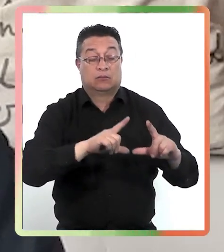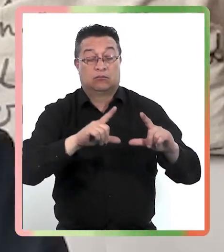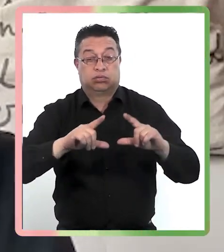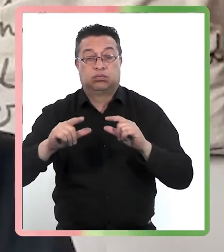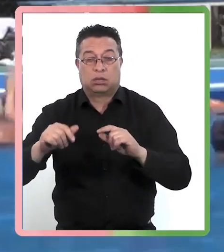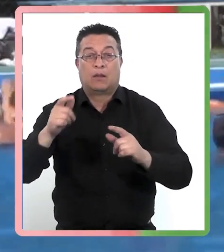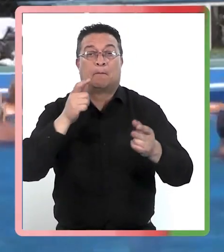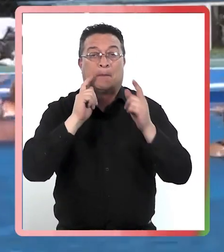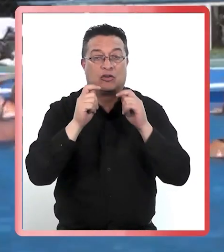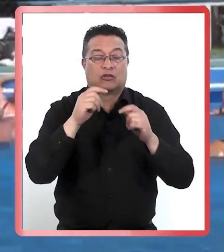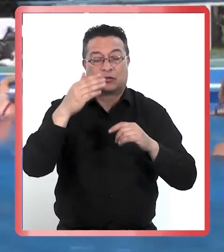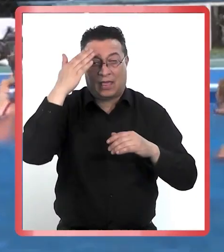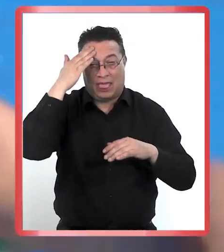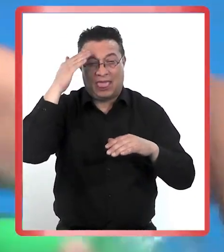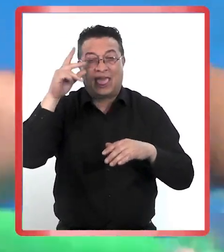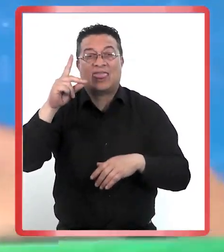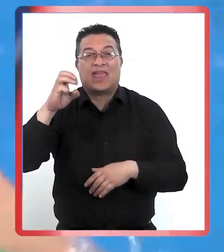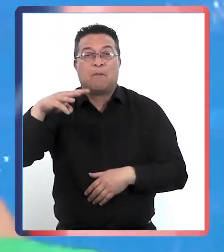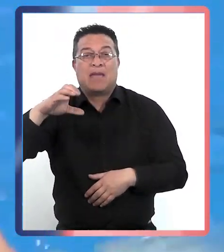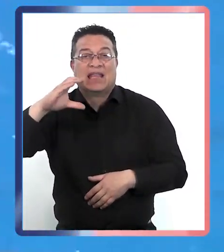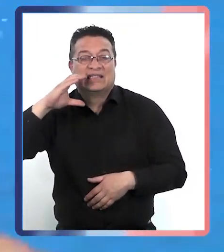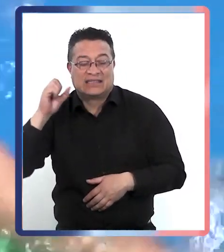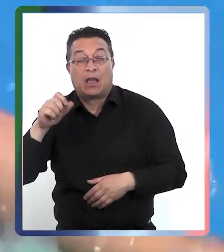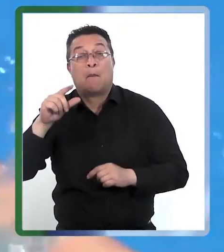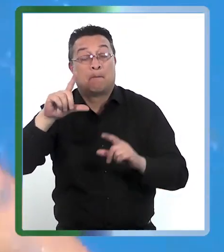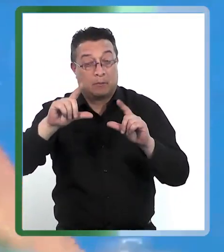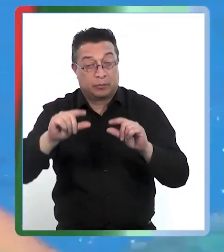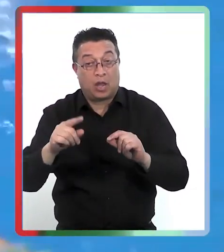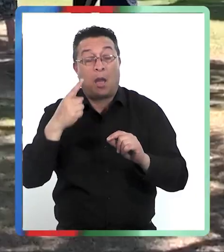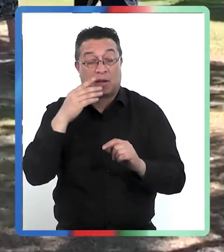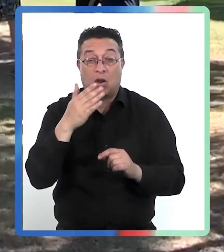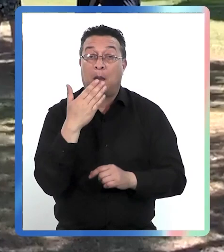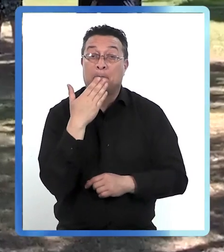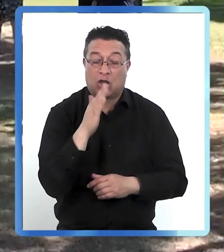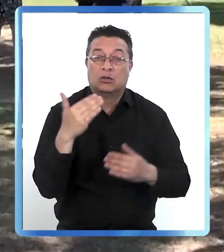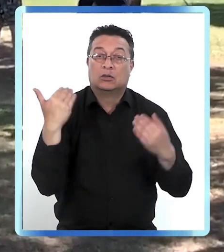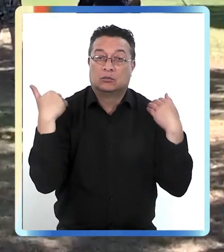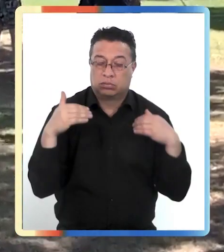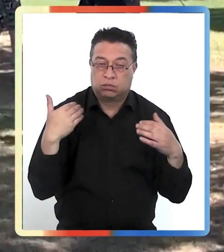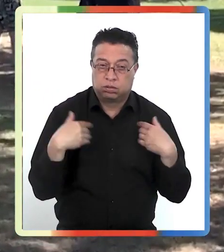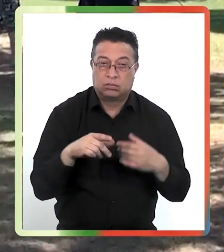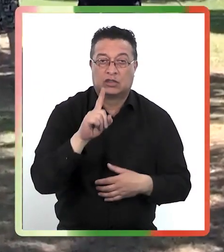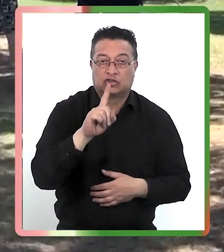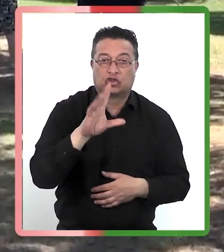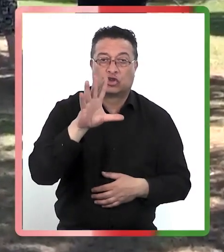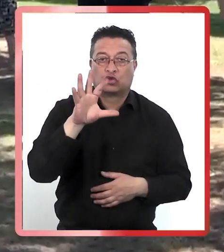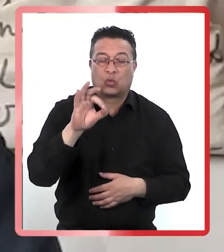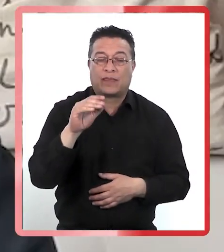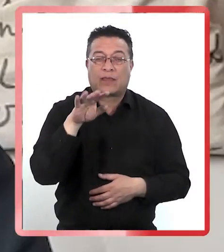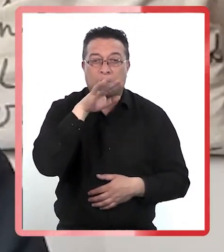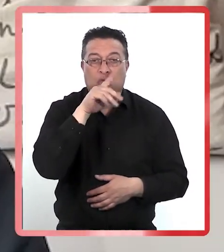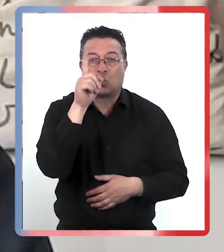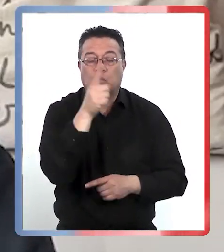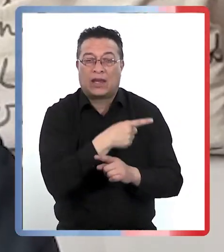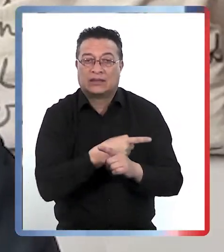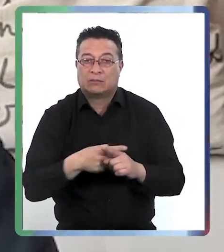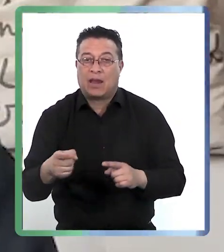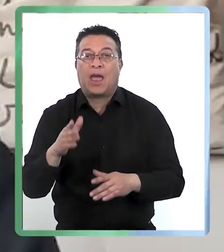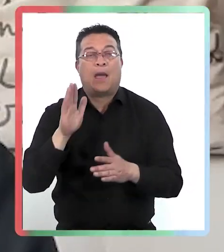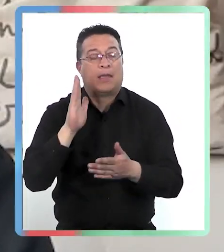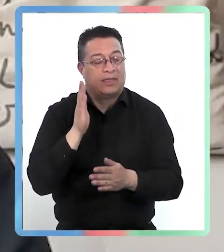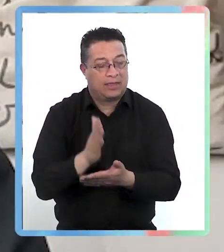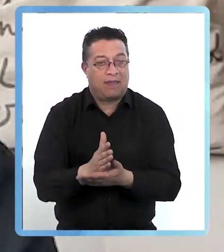de disminuir el riesgo de demencia. Ahí las guías varían, pero al menos se recomienda que uno haga ejercicio 150 minutos a la